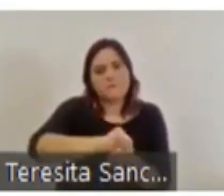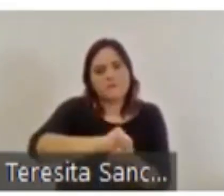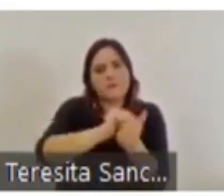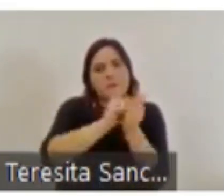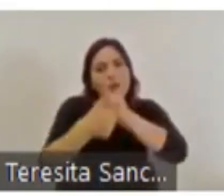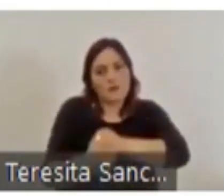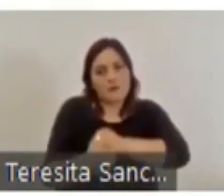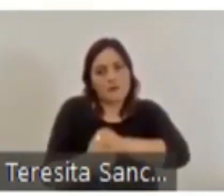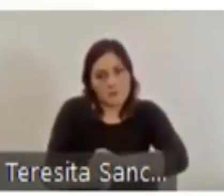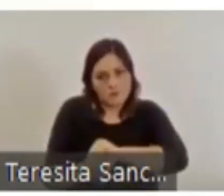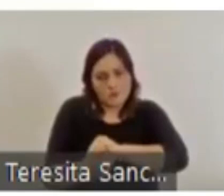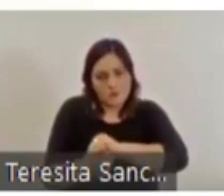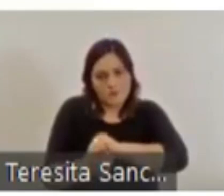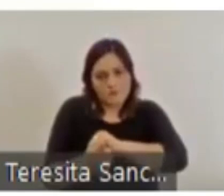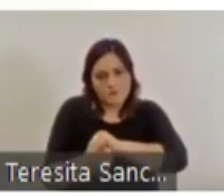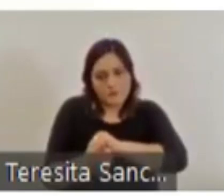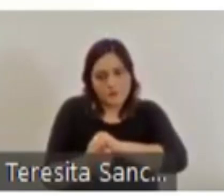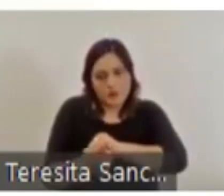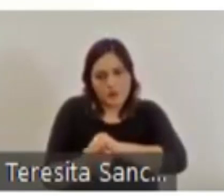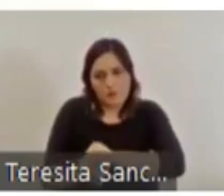distinto y fueron